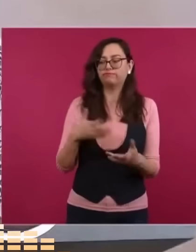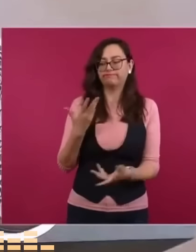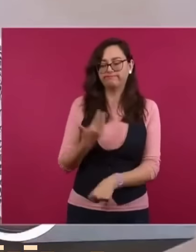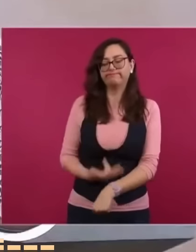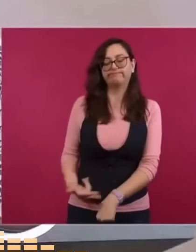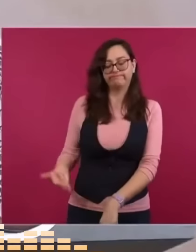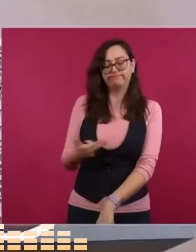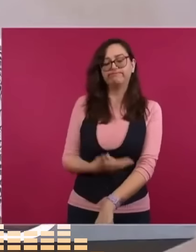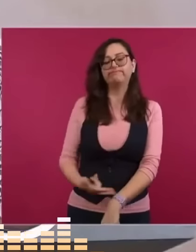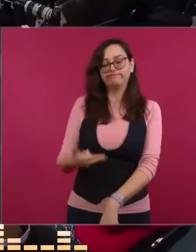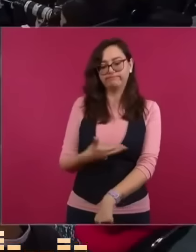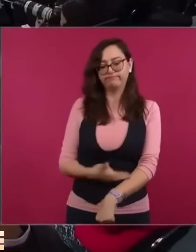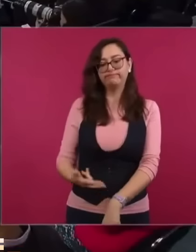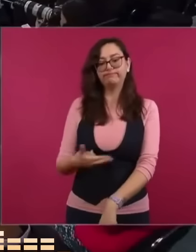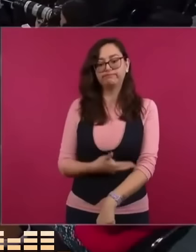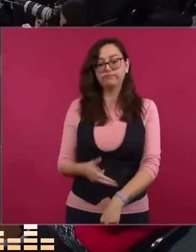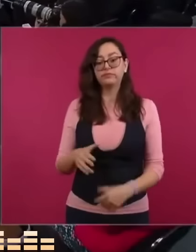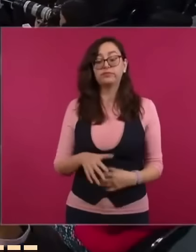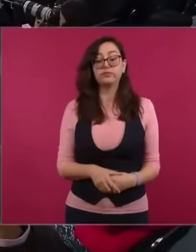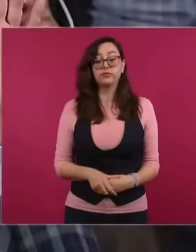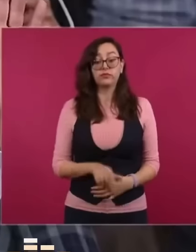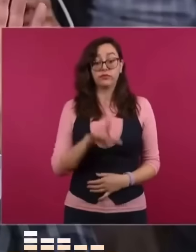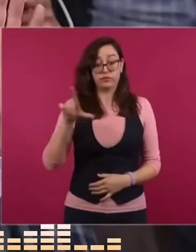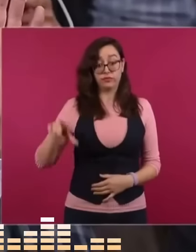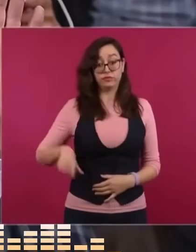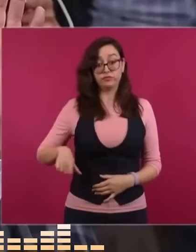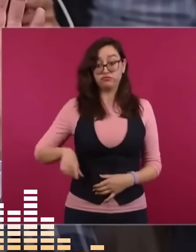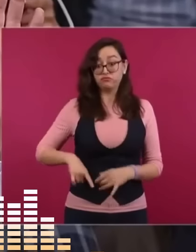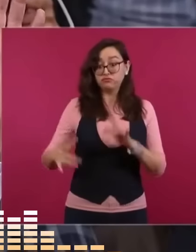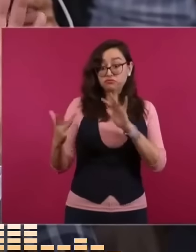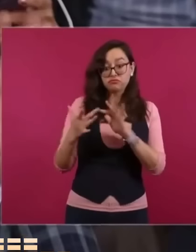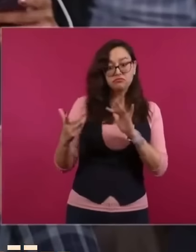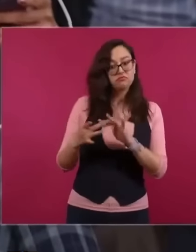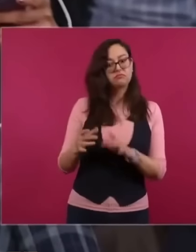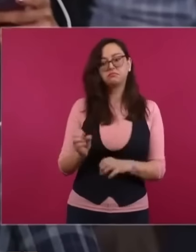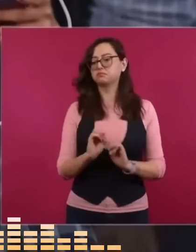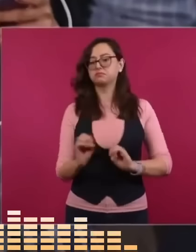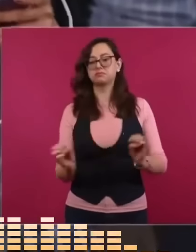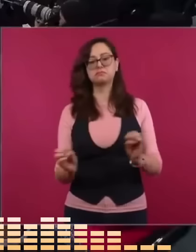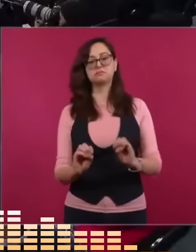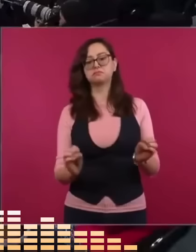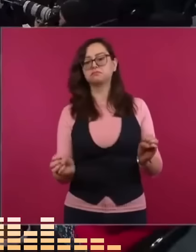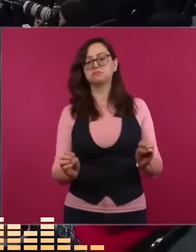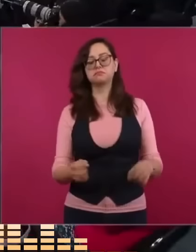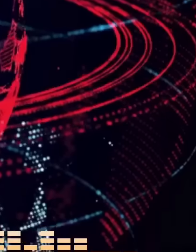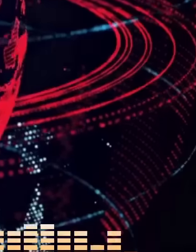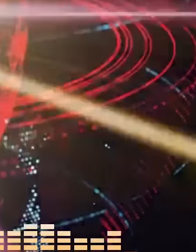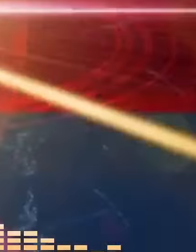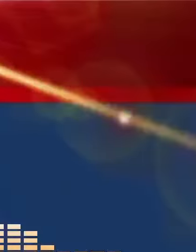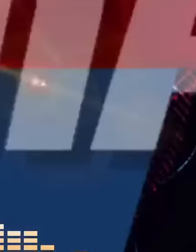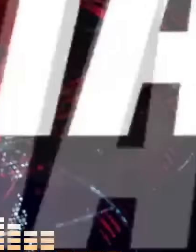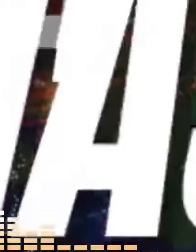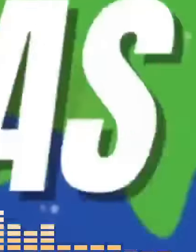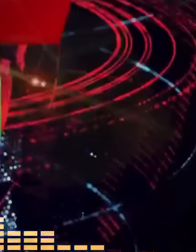salvoconducto respectivo. No hay contacto alguno con el gobierno de No, Ecuador. ninguno. Con el gobierno de Ecuador, ninguno.